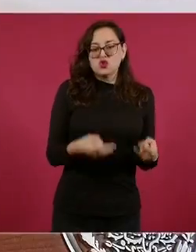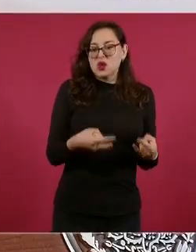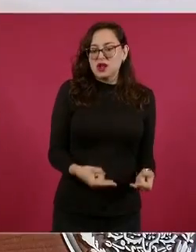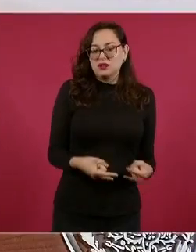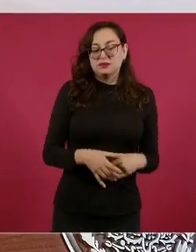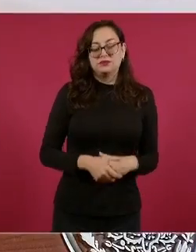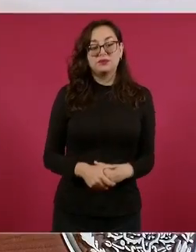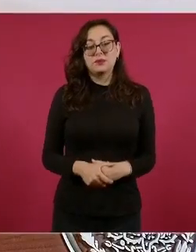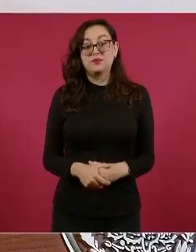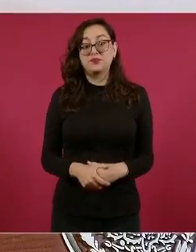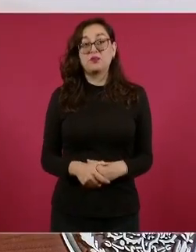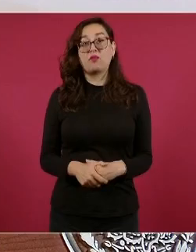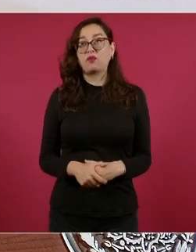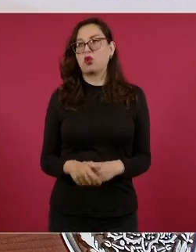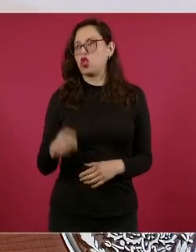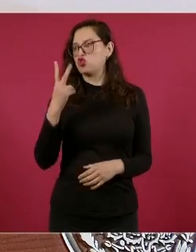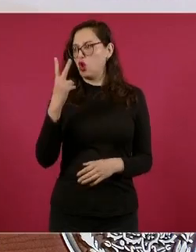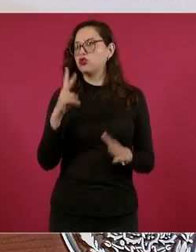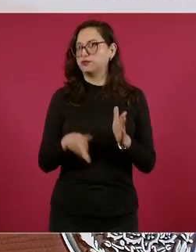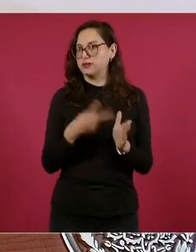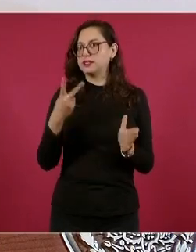ocasiones conseguimos el Zócalo,